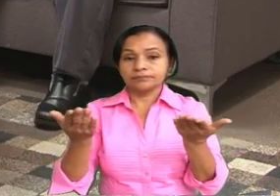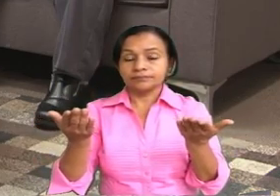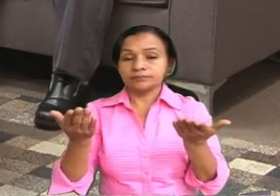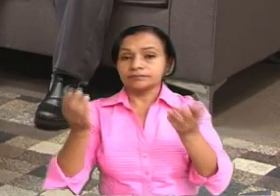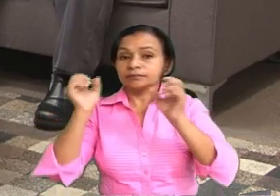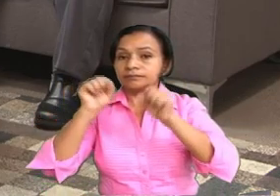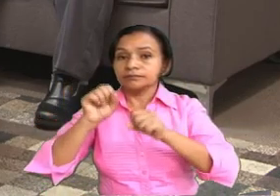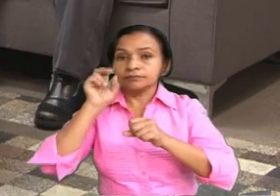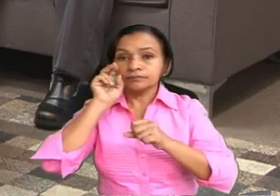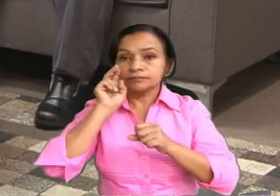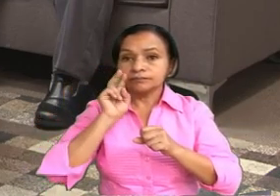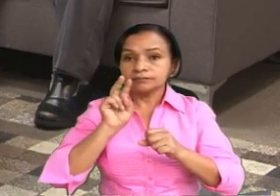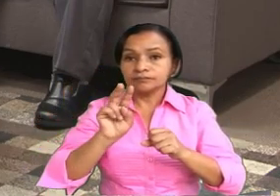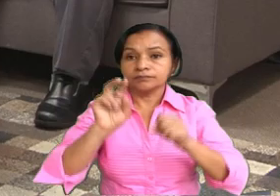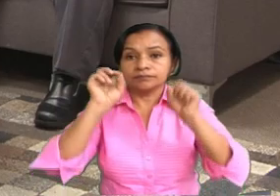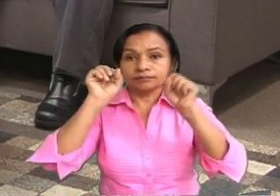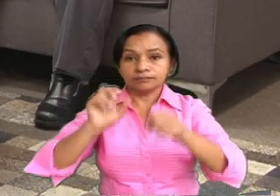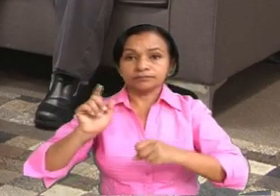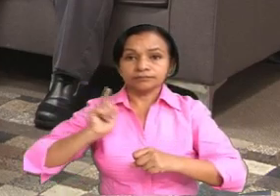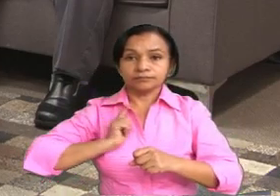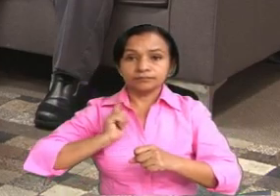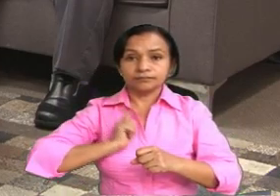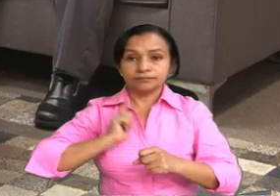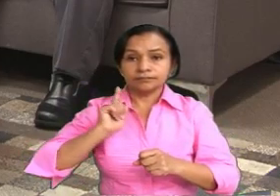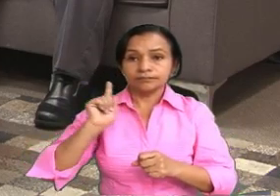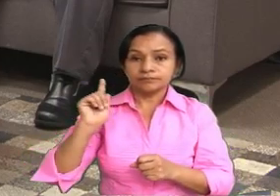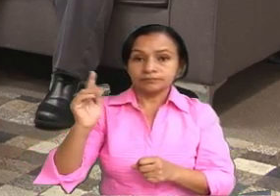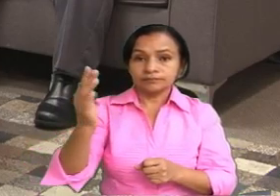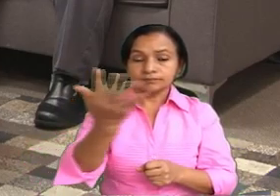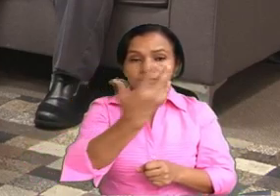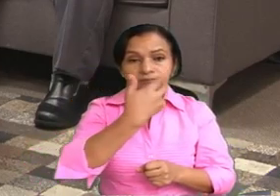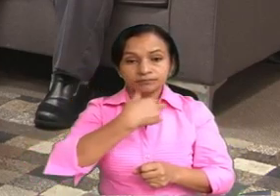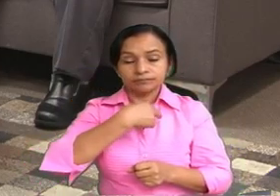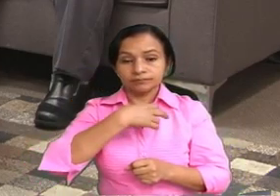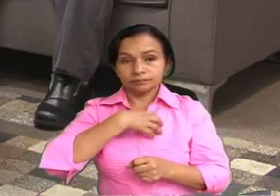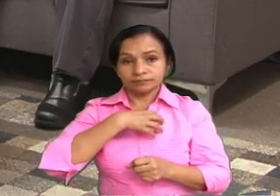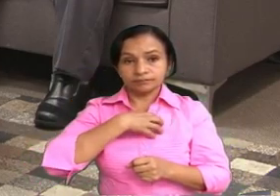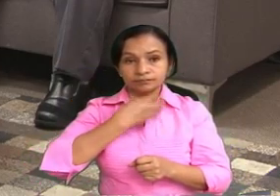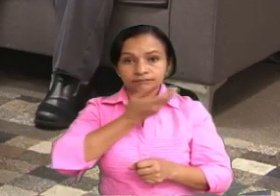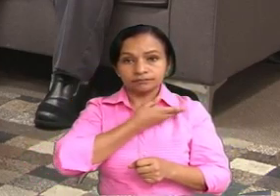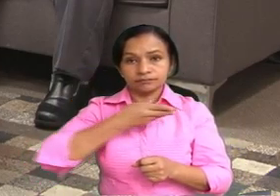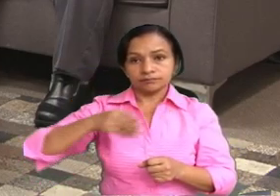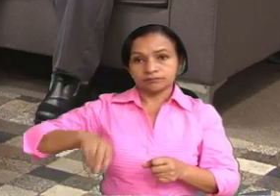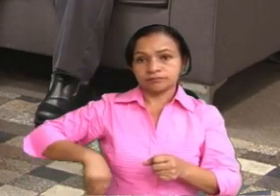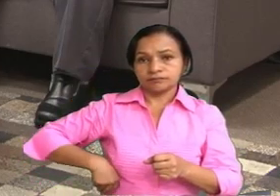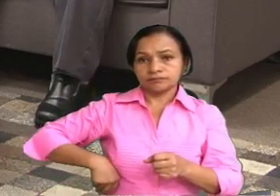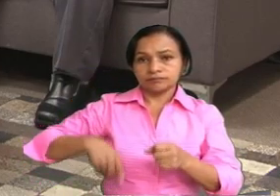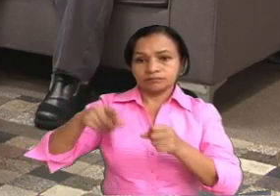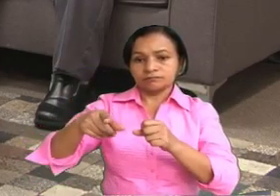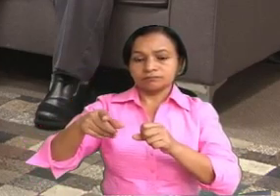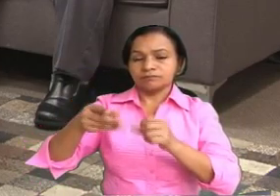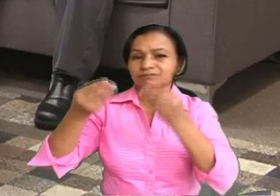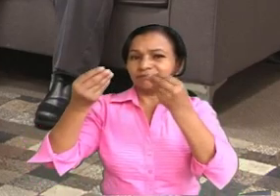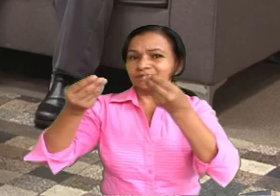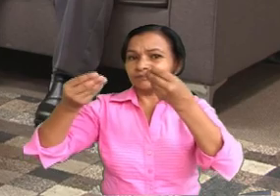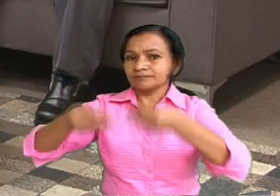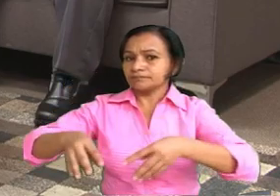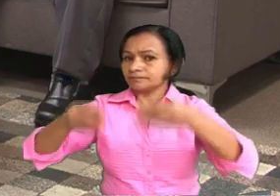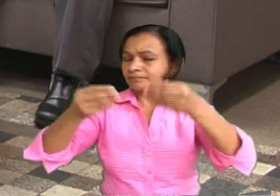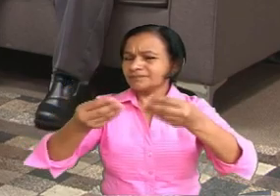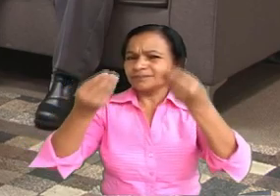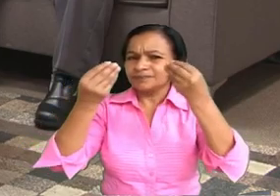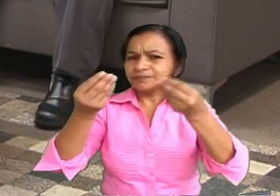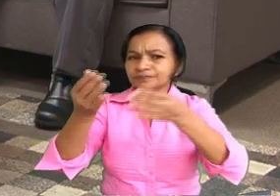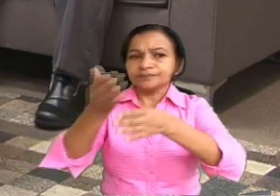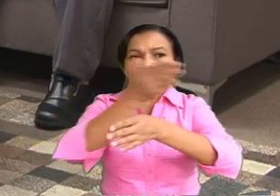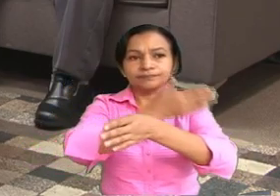ellos lograron obtener eso. Y nosotros, cuando los españoles, perdimos mucho nuestra propia identidad. Y sin duda alguna